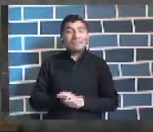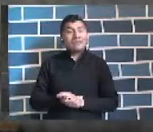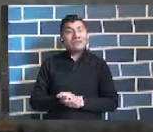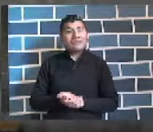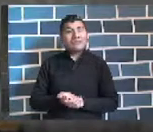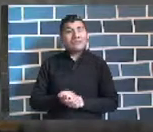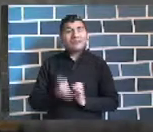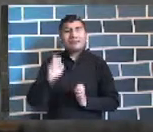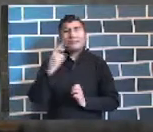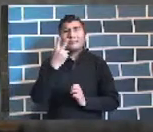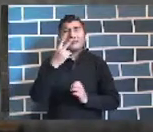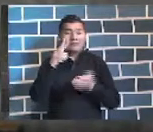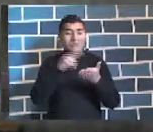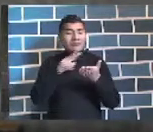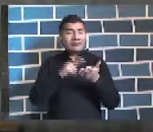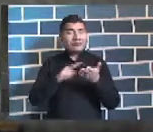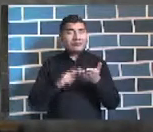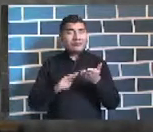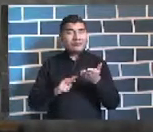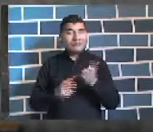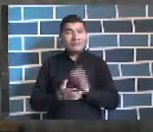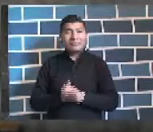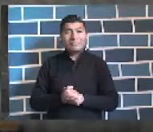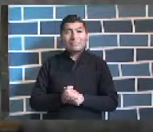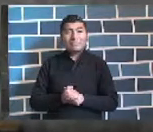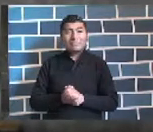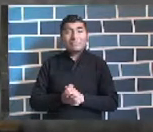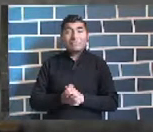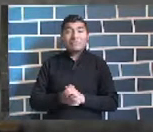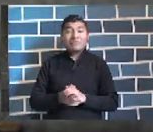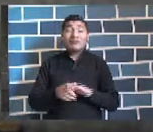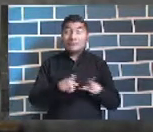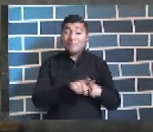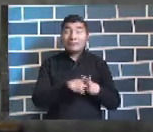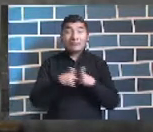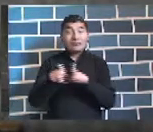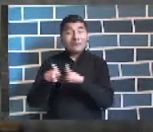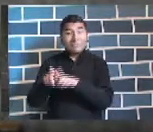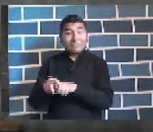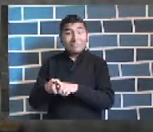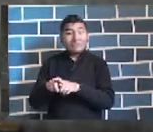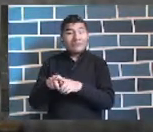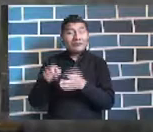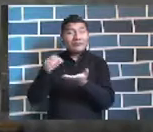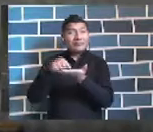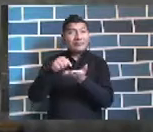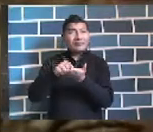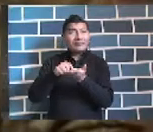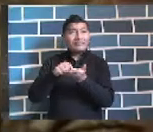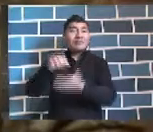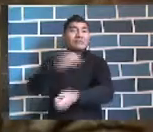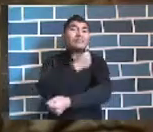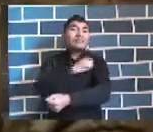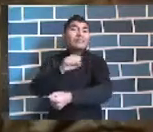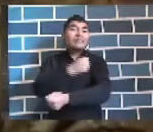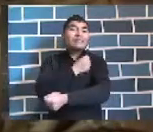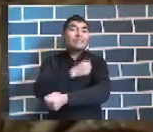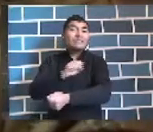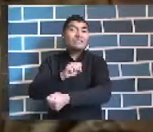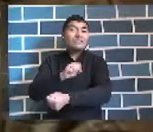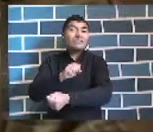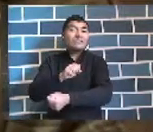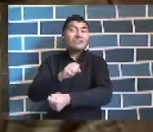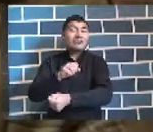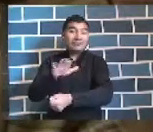la segunda lectura y sobre todo aquel estribillo del Salmo que